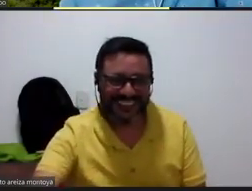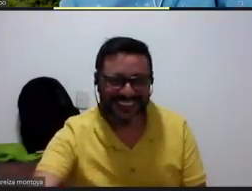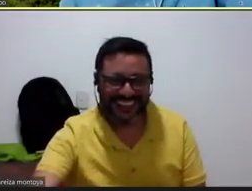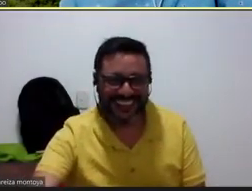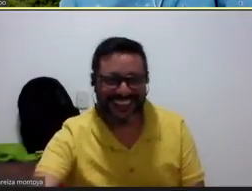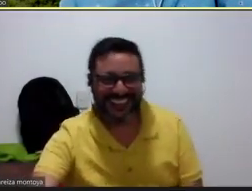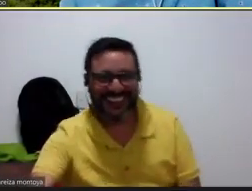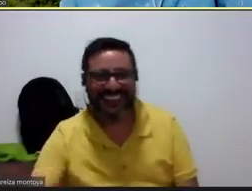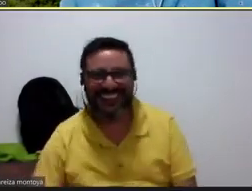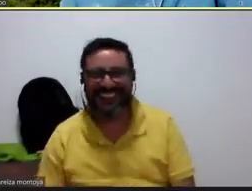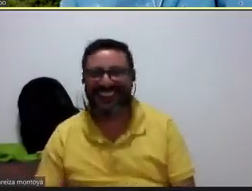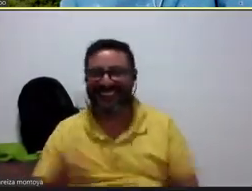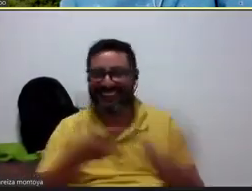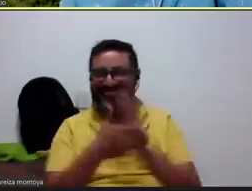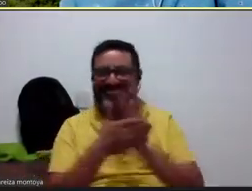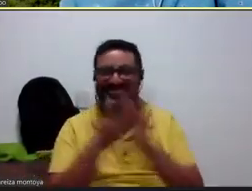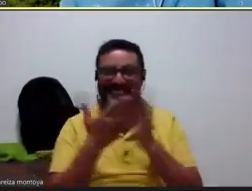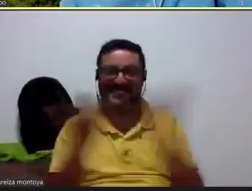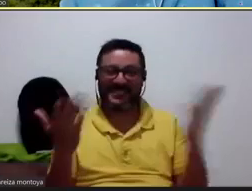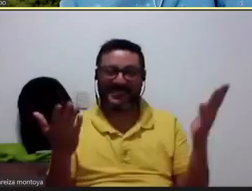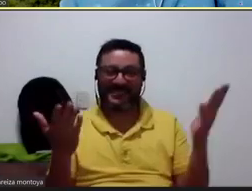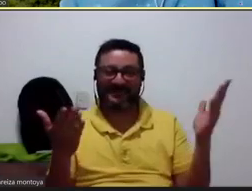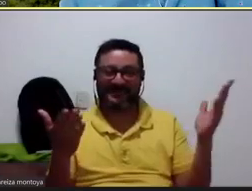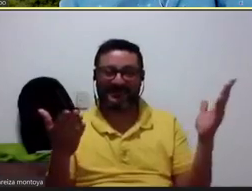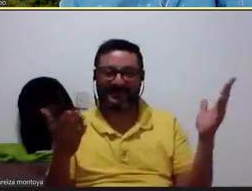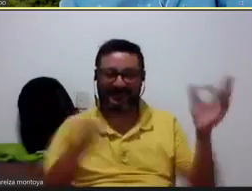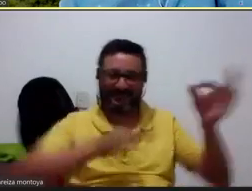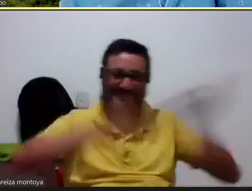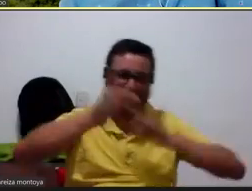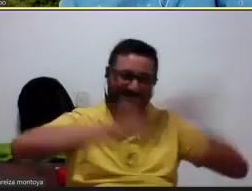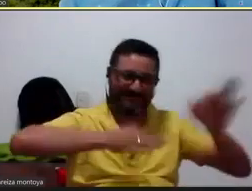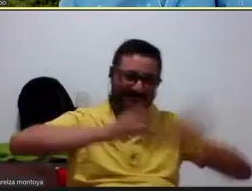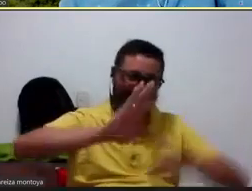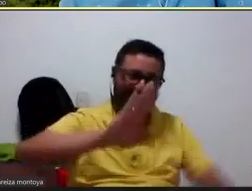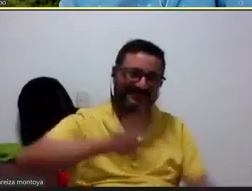Bueno, Carlos. Bueno, yo te cuento, Sebas.